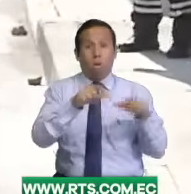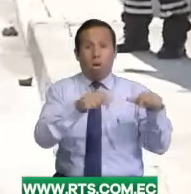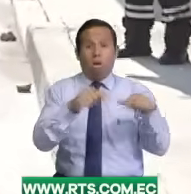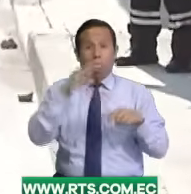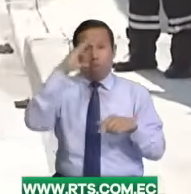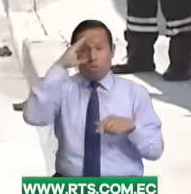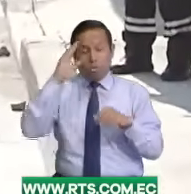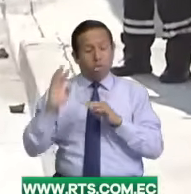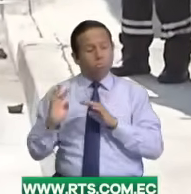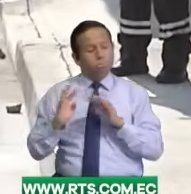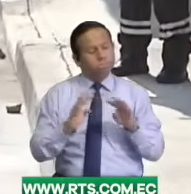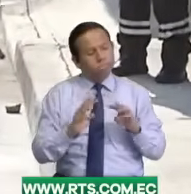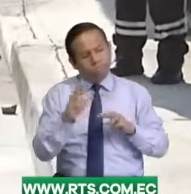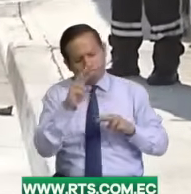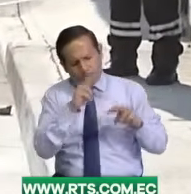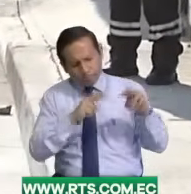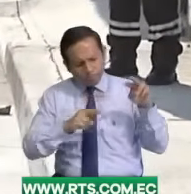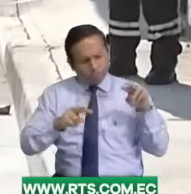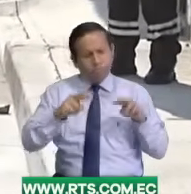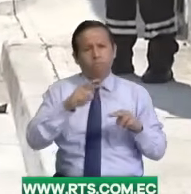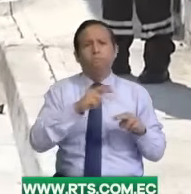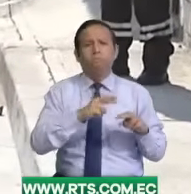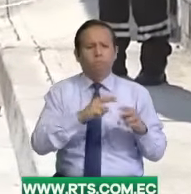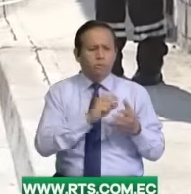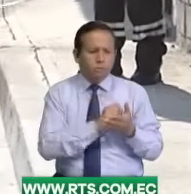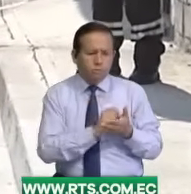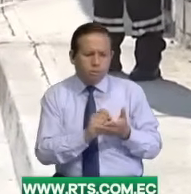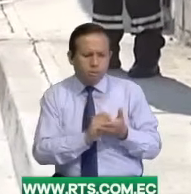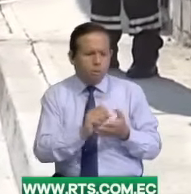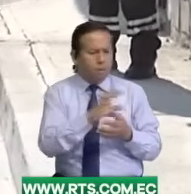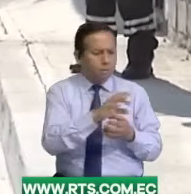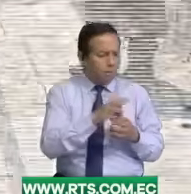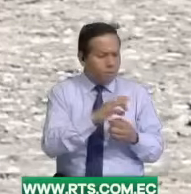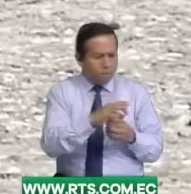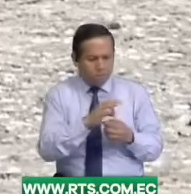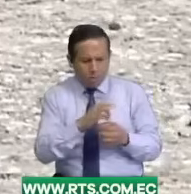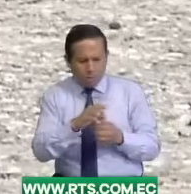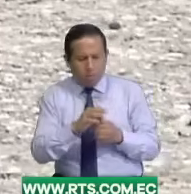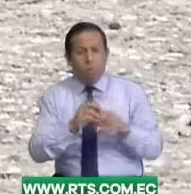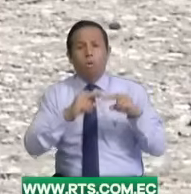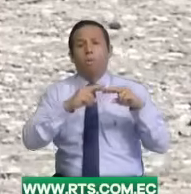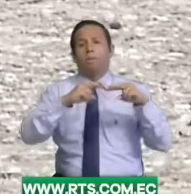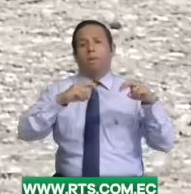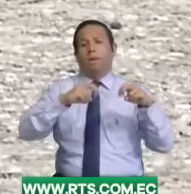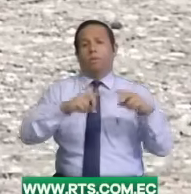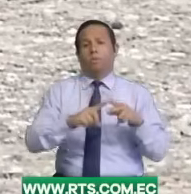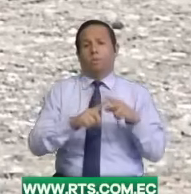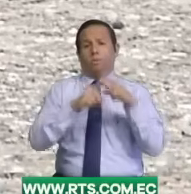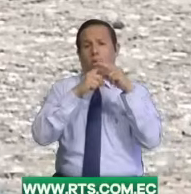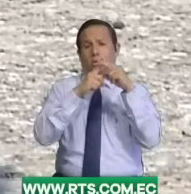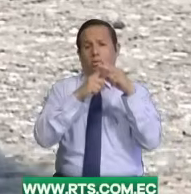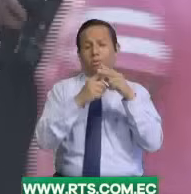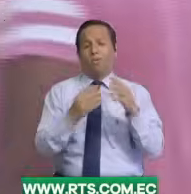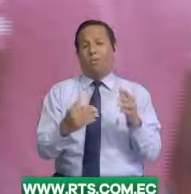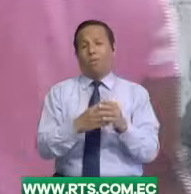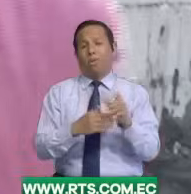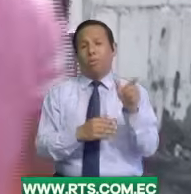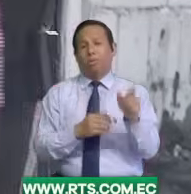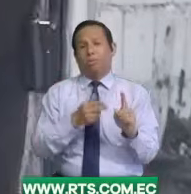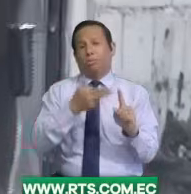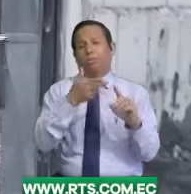unidades especializadas de la Policía Nacional, donde recabaron los indicios balísticos para iniciar con las investigaciones de este nuevo hecho